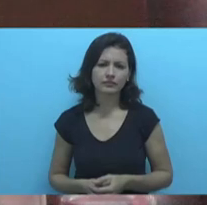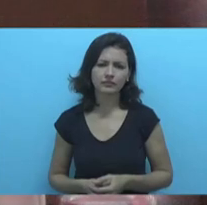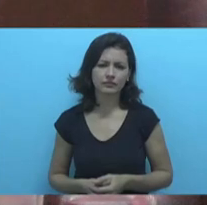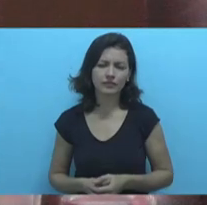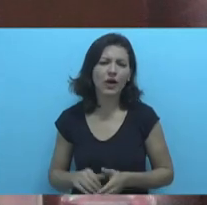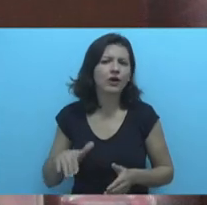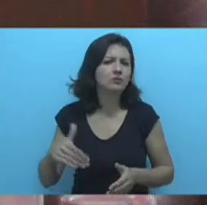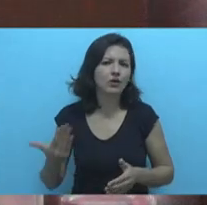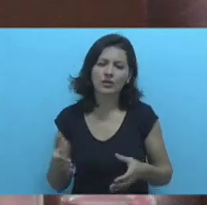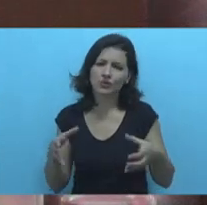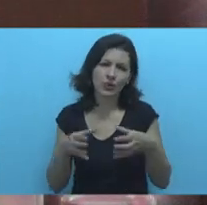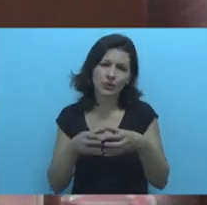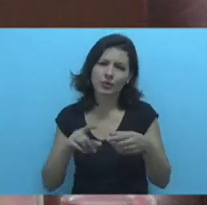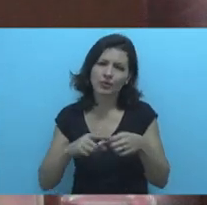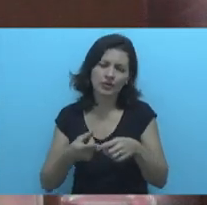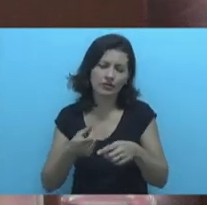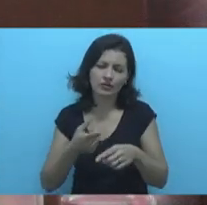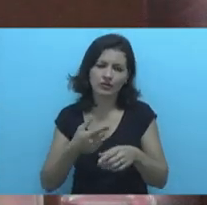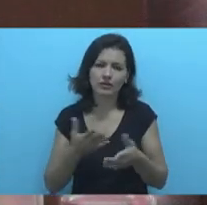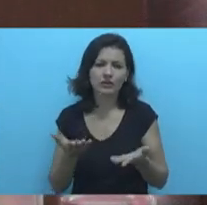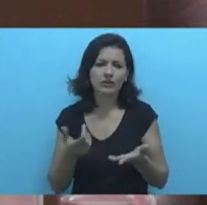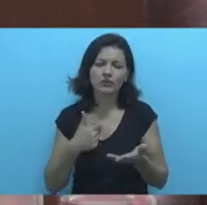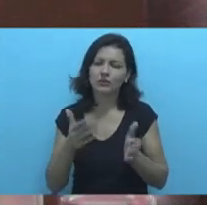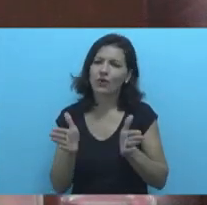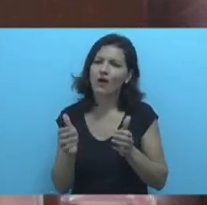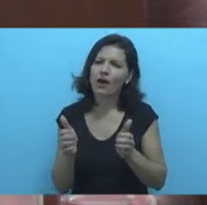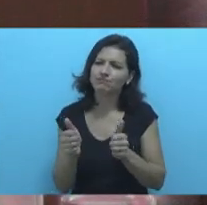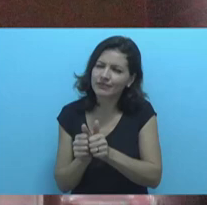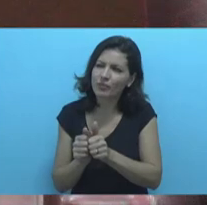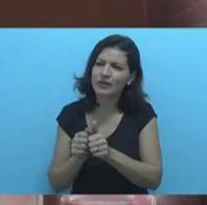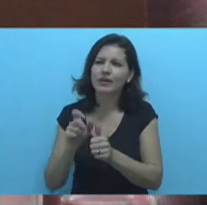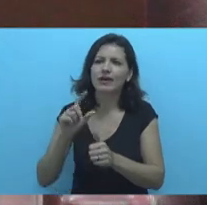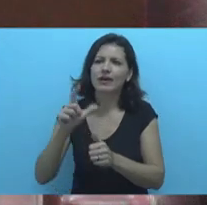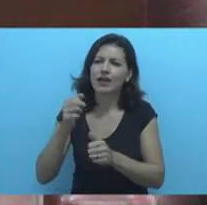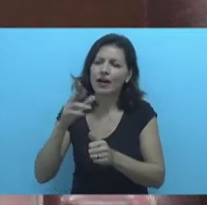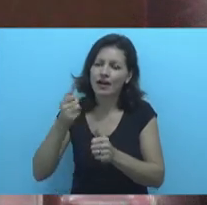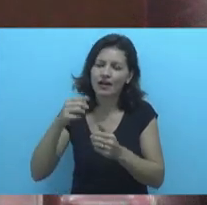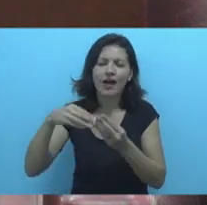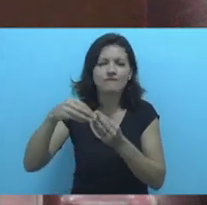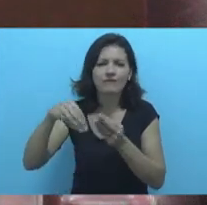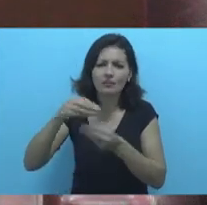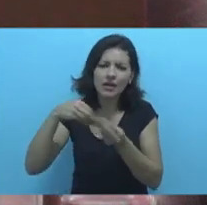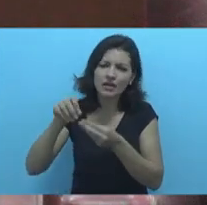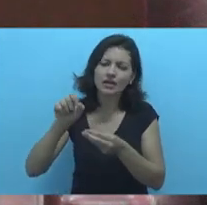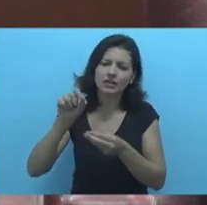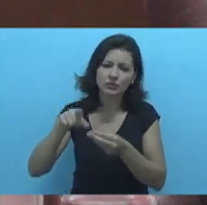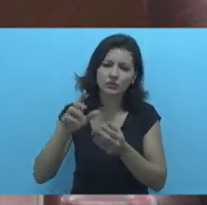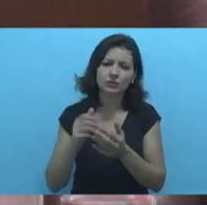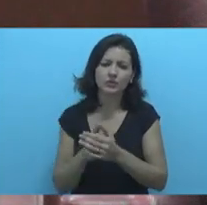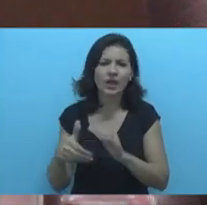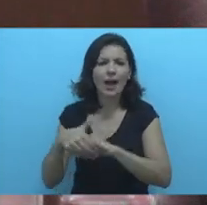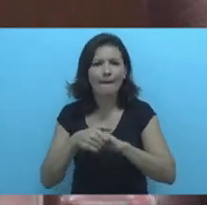del judicialismo quiero acompañar a Clara, a la familia, a todos los